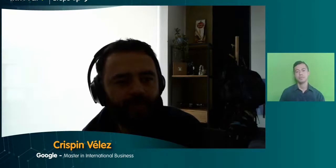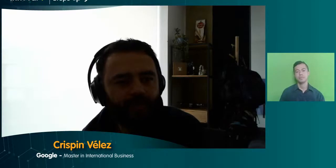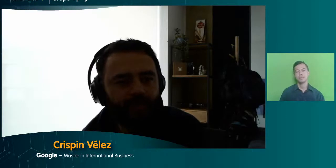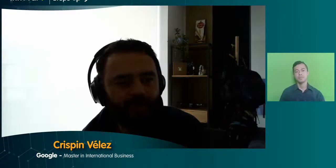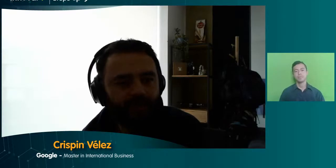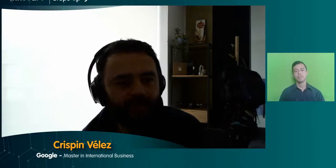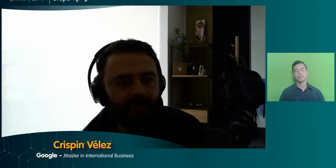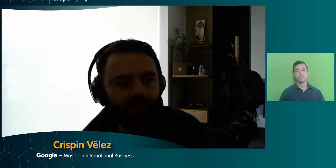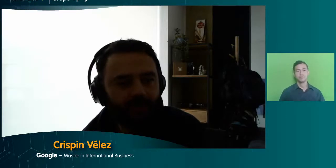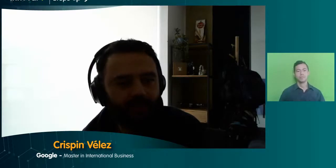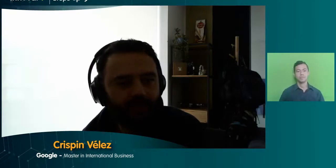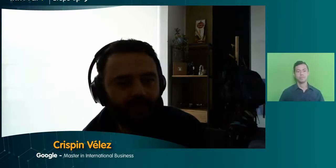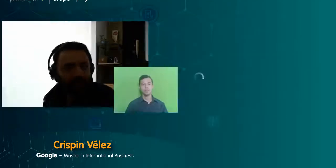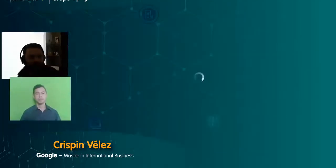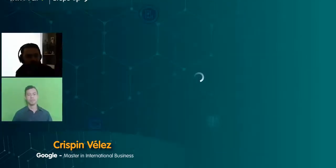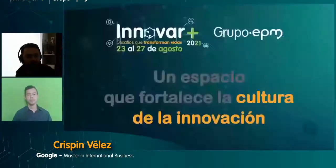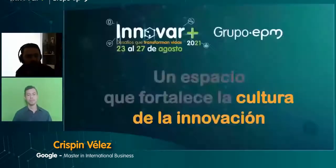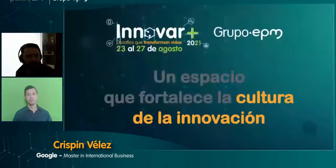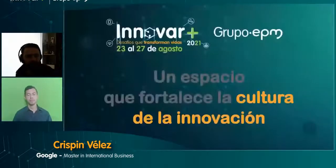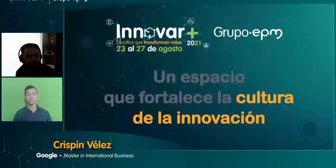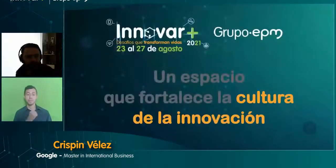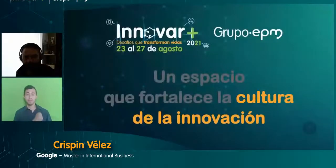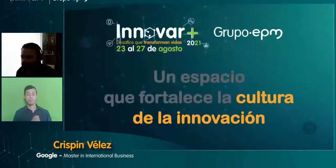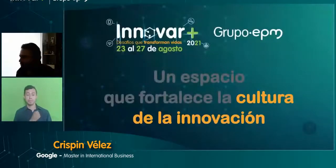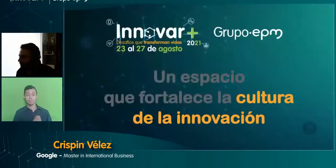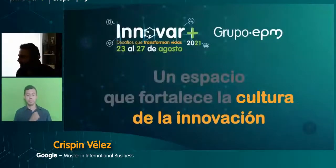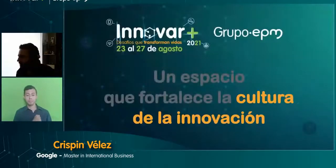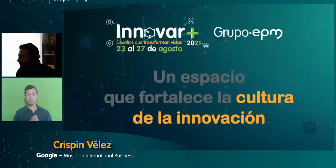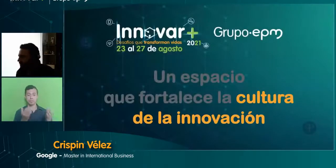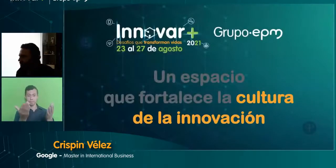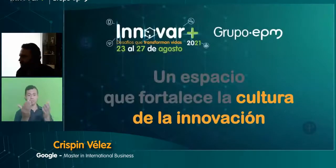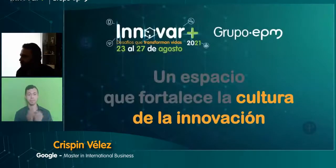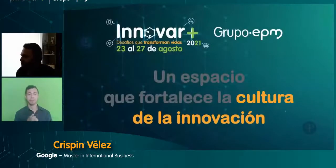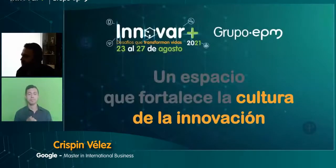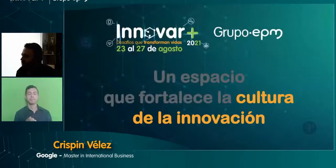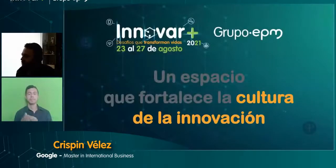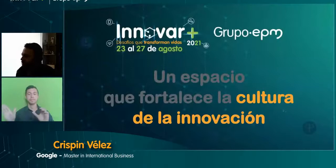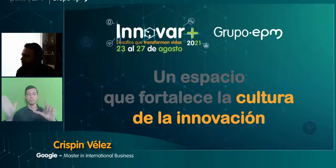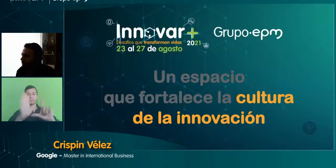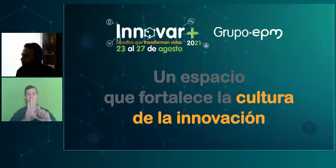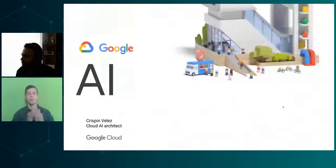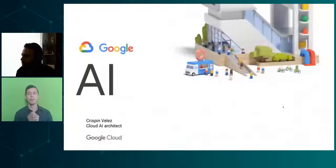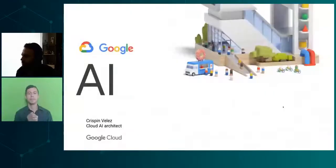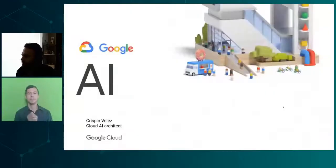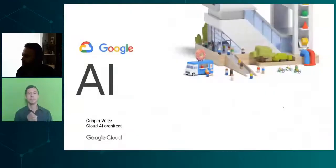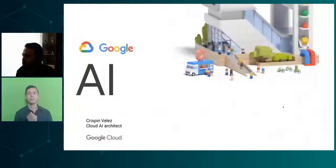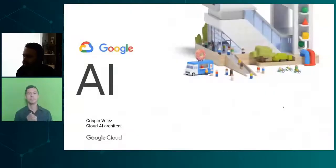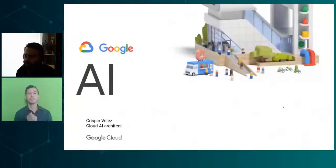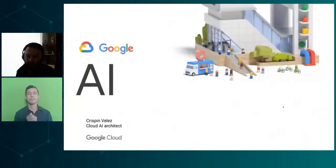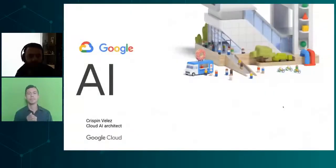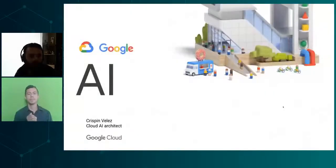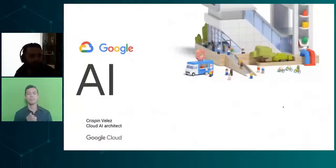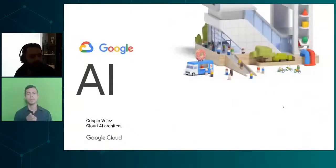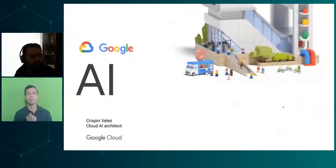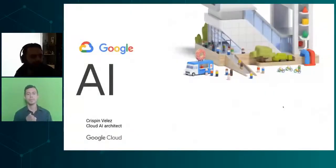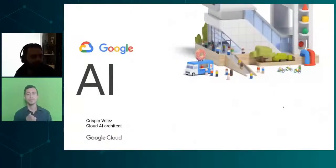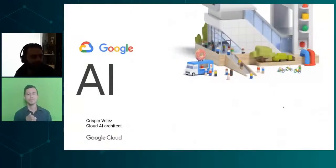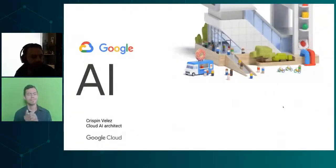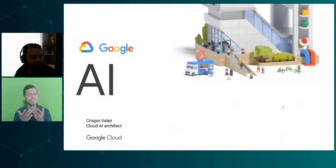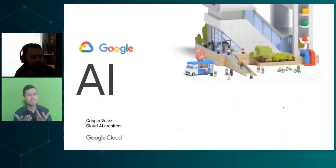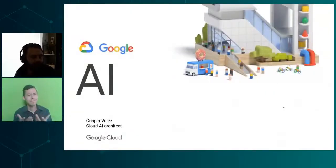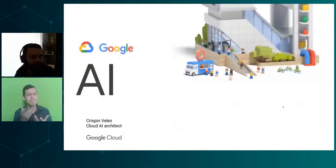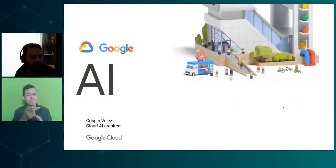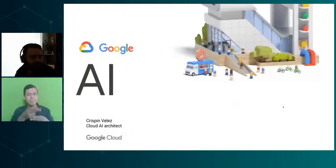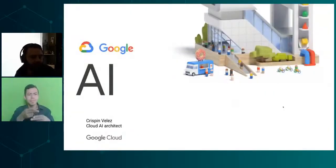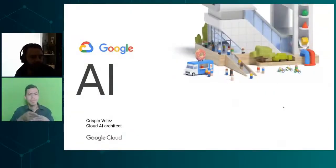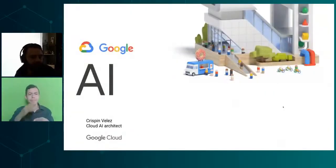Sé si alguien en el backstage pueda subir la presentación para que comencemos a verla. Gracias. Vale. Entonces, mi nombre es